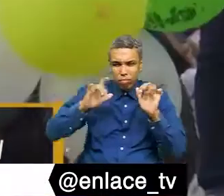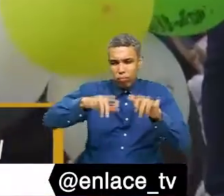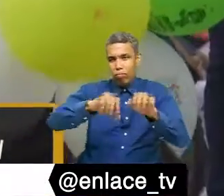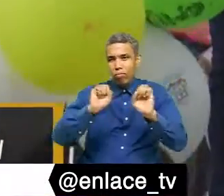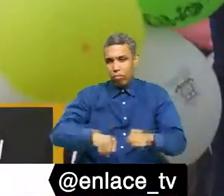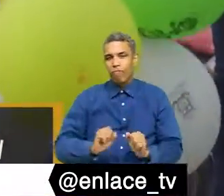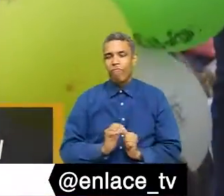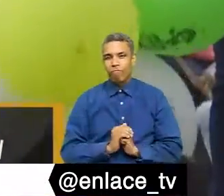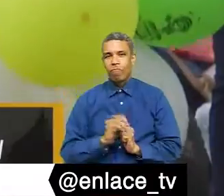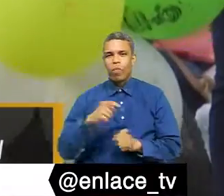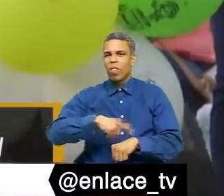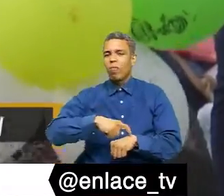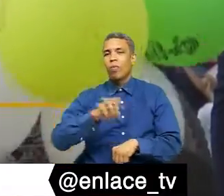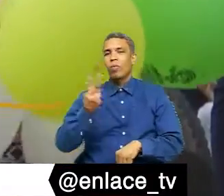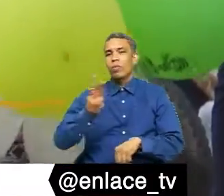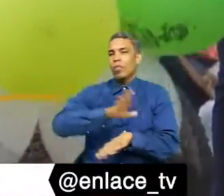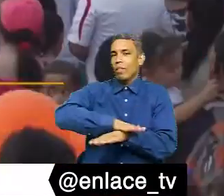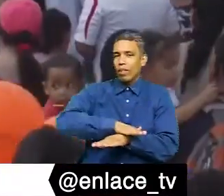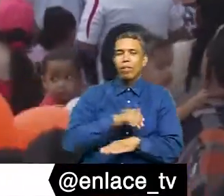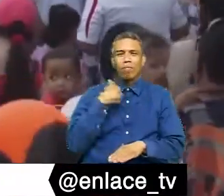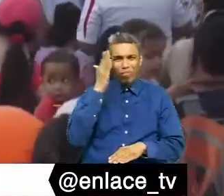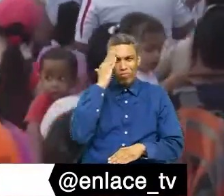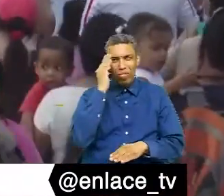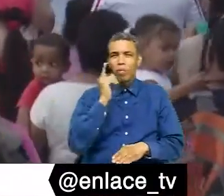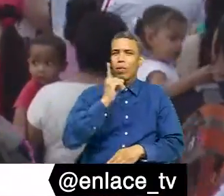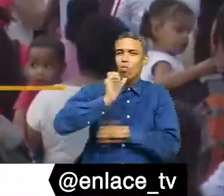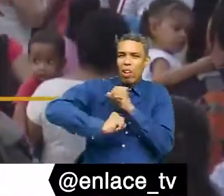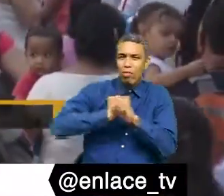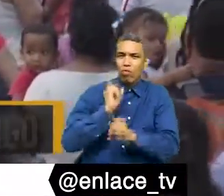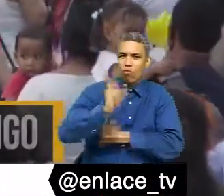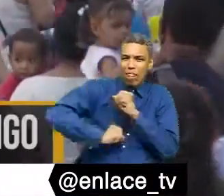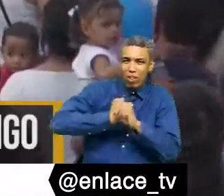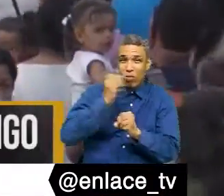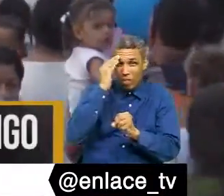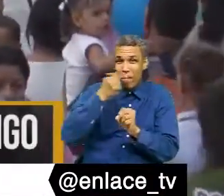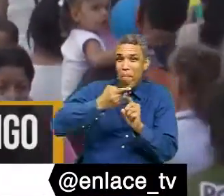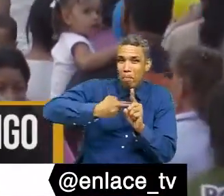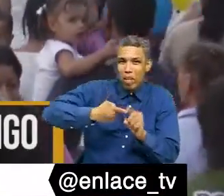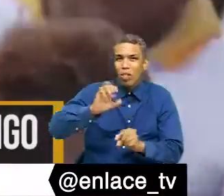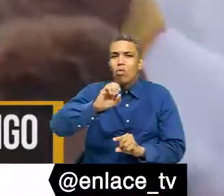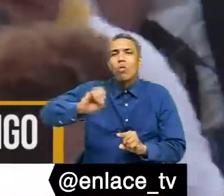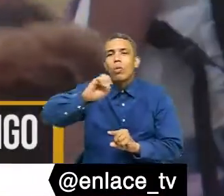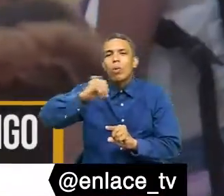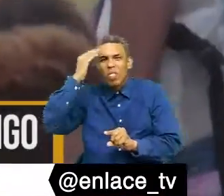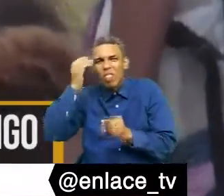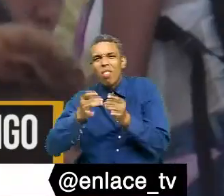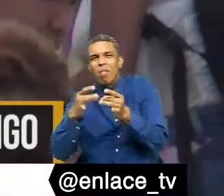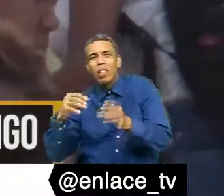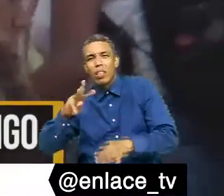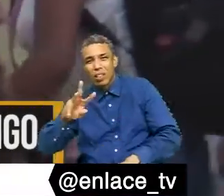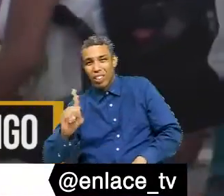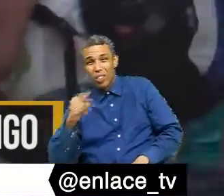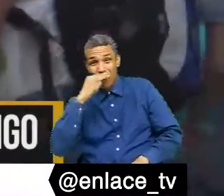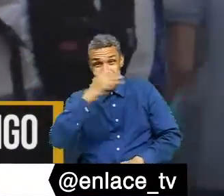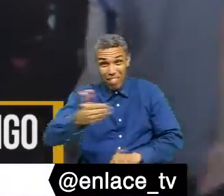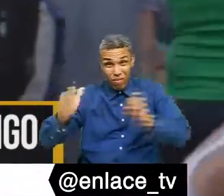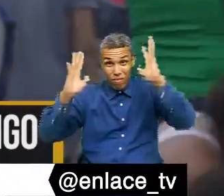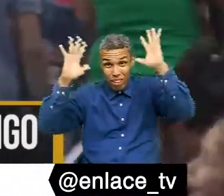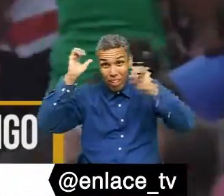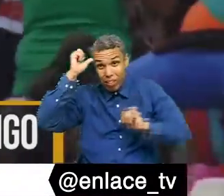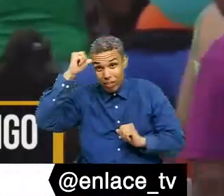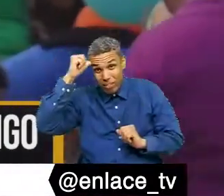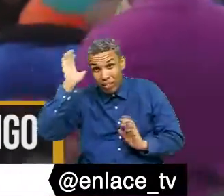pretende resaltar una de las fechas más tradicionales del año, el equipo de trabajo del gobierno municipal, la oficina de la gestora social y el INDERVA entregarán a